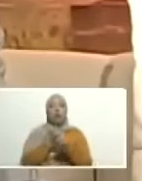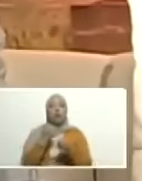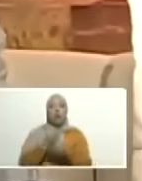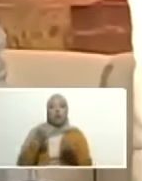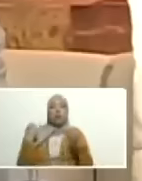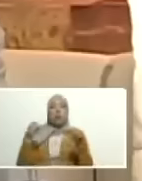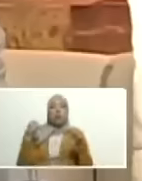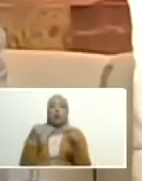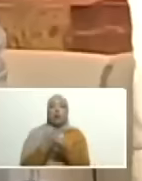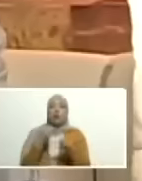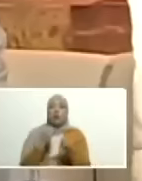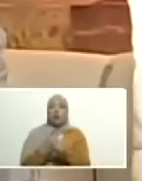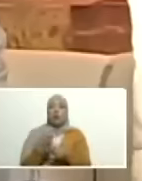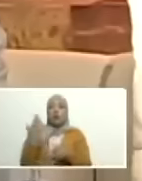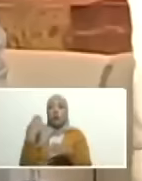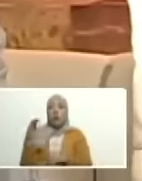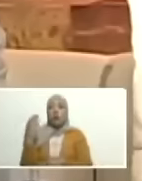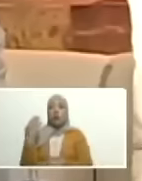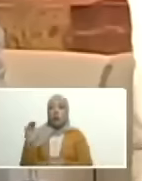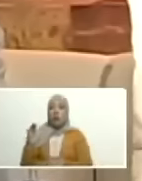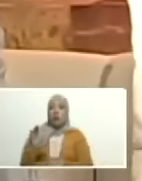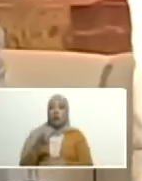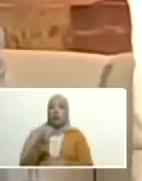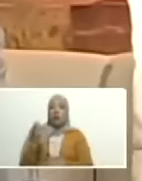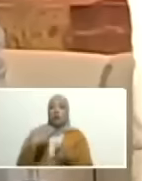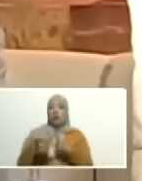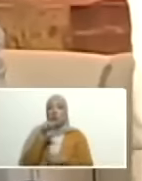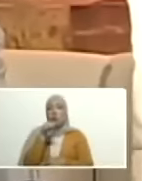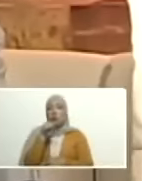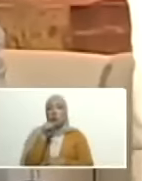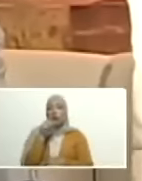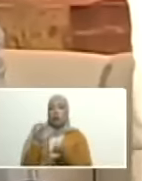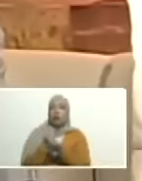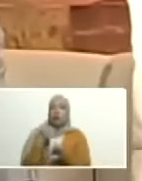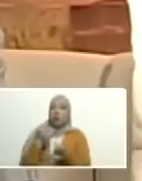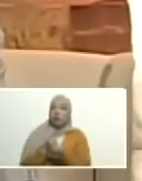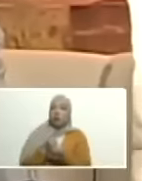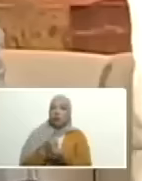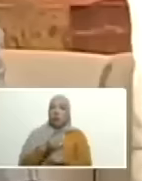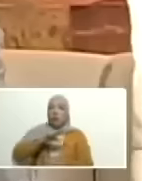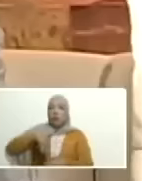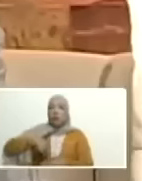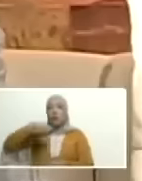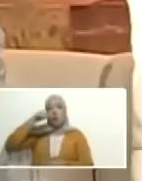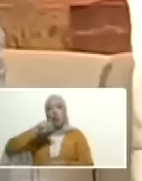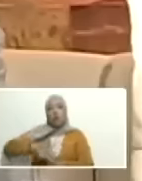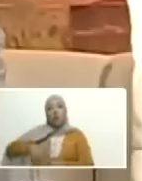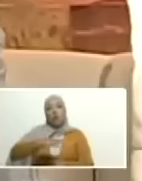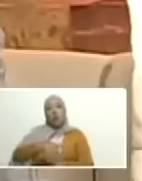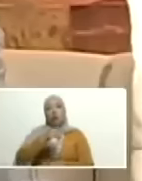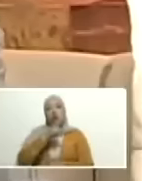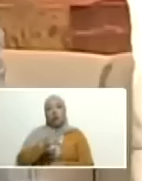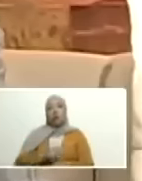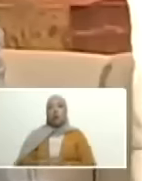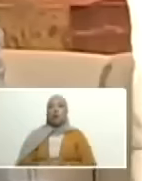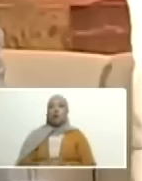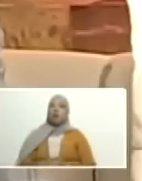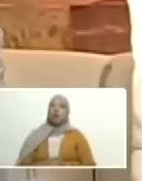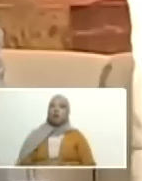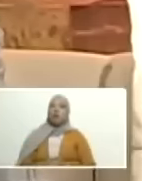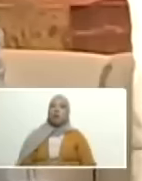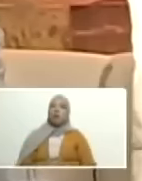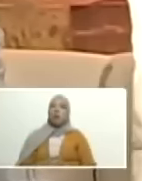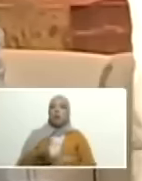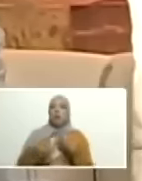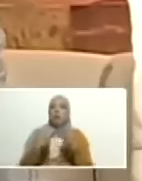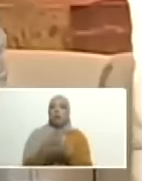a los mercenarios en Colombia. La gente sabe, nuestro pueblo está muy bien informado, sabe quiénes estuvieron